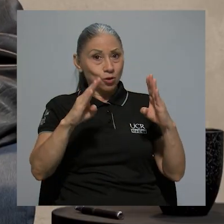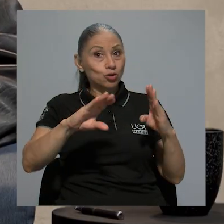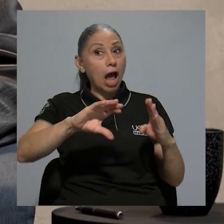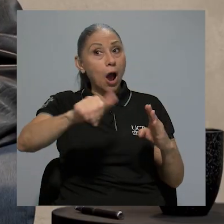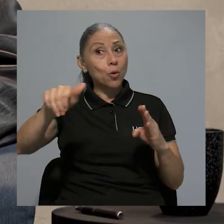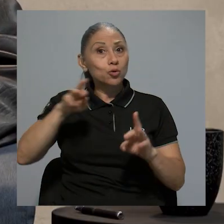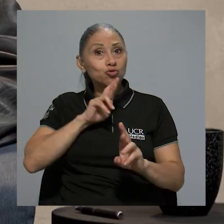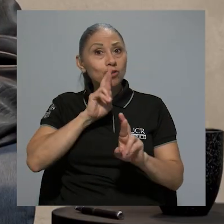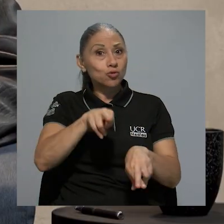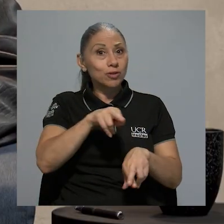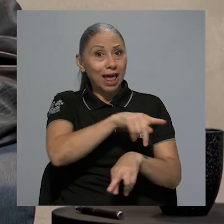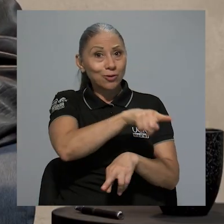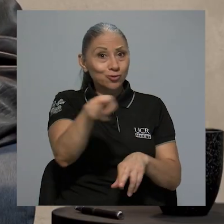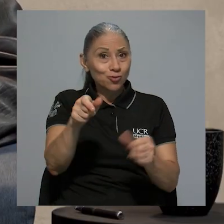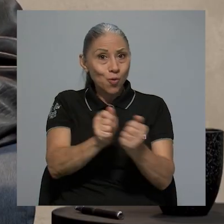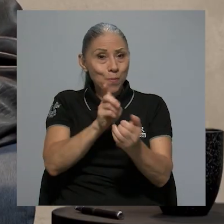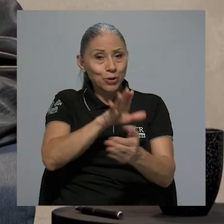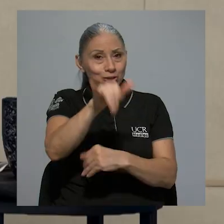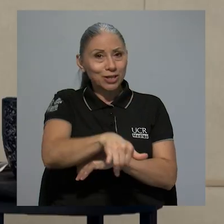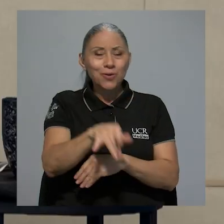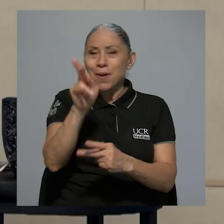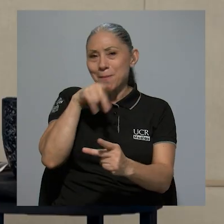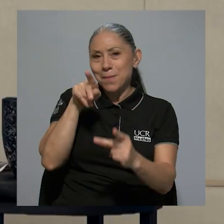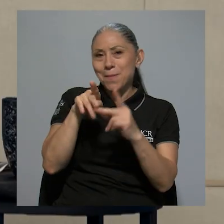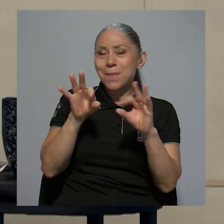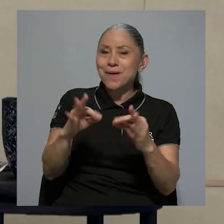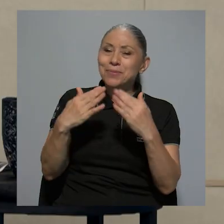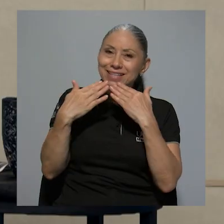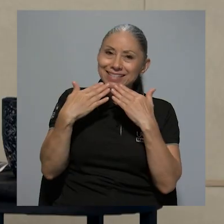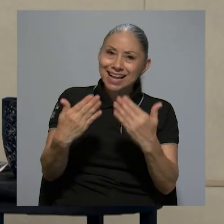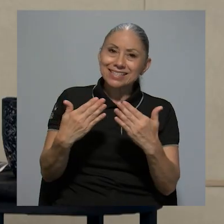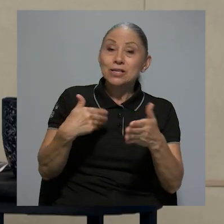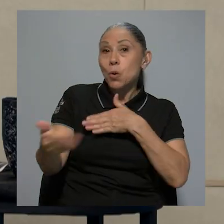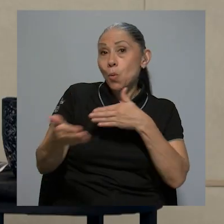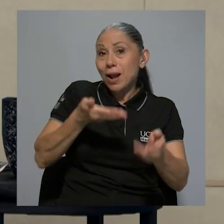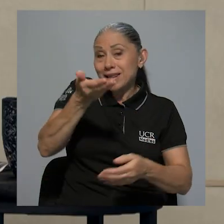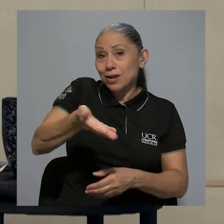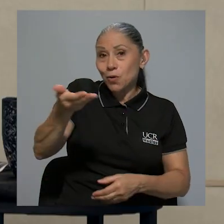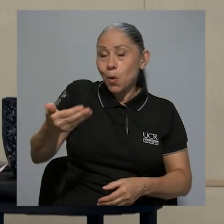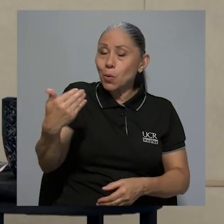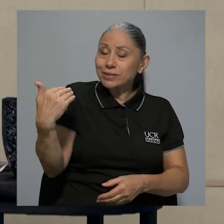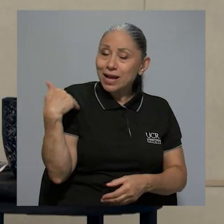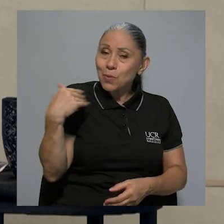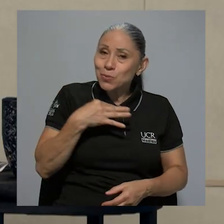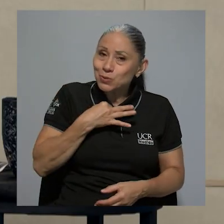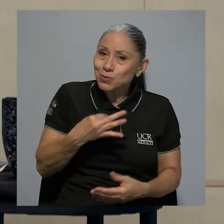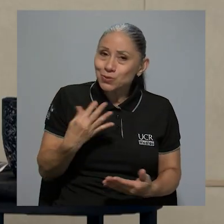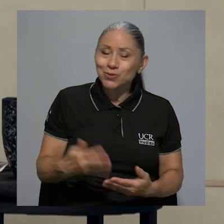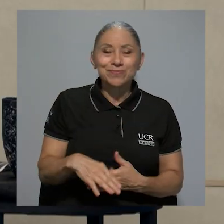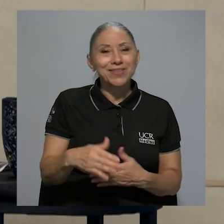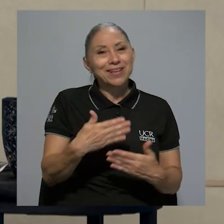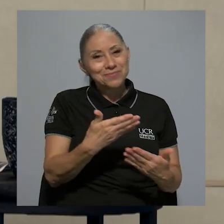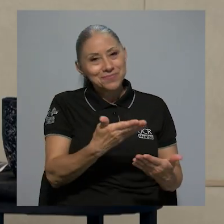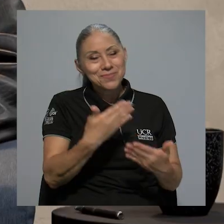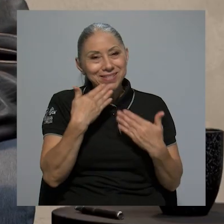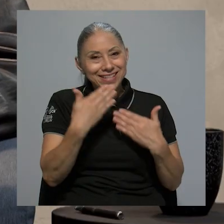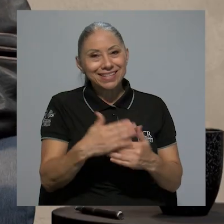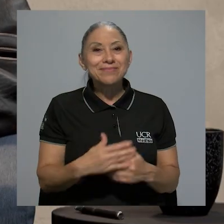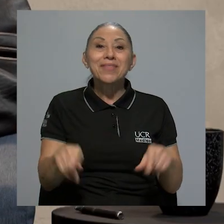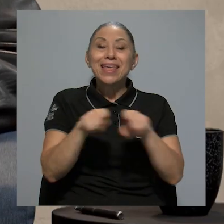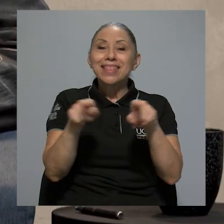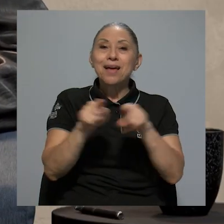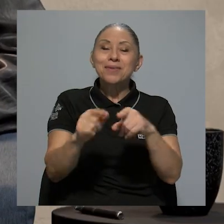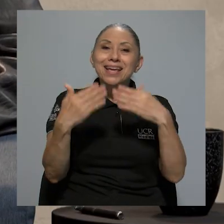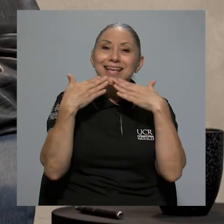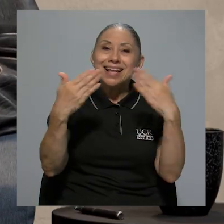otros resultados que ustedes van a obtener de este proyecto. Perfecto, no, muchísimas gracias y cualquier cosa, con mucho gusto estoy. Muy amable, muchas gracias.